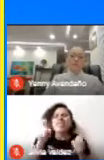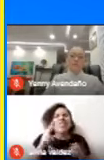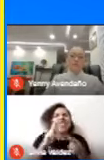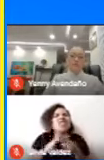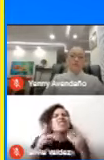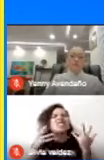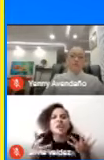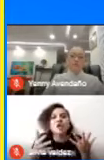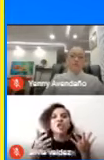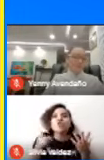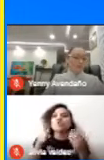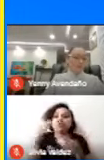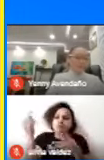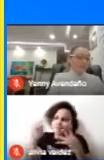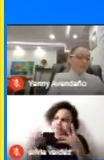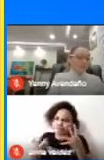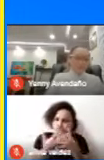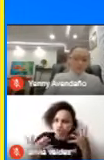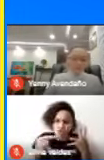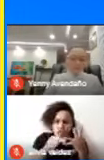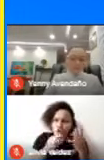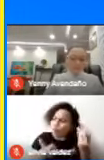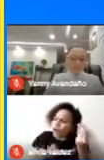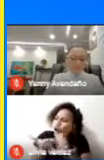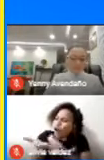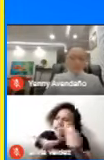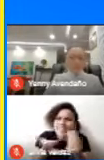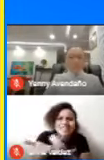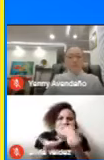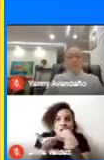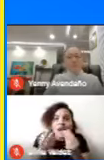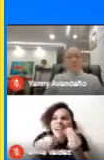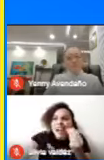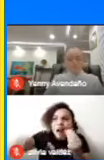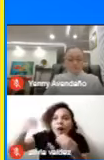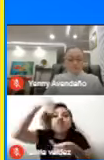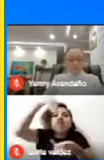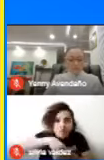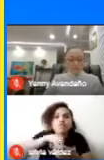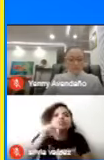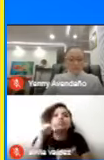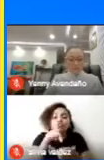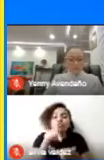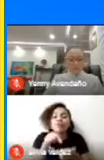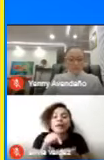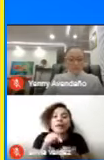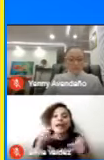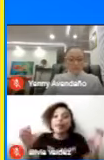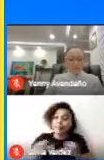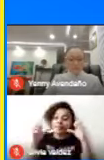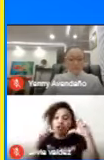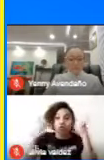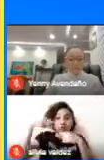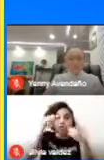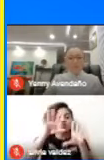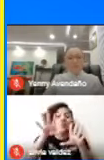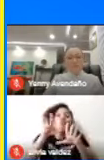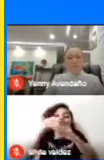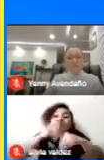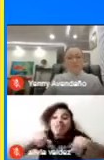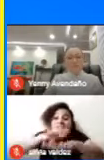conocer los elementos y las condiciones que hacen parte de la actividad turística de su